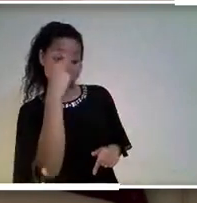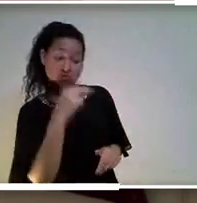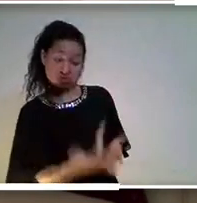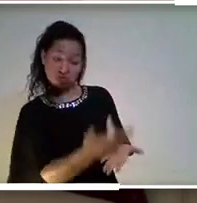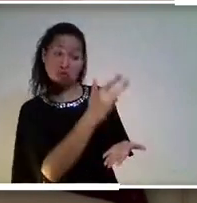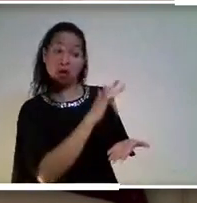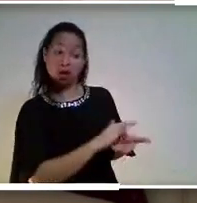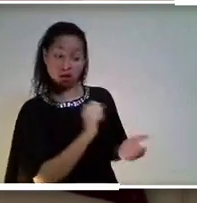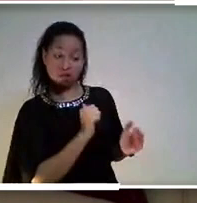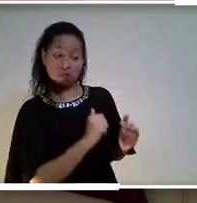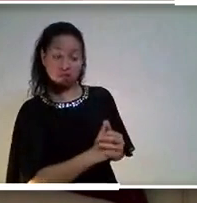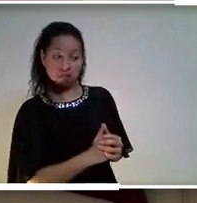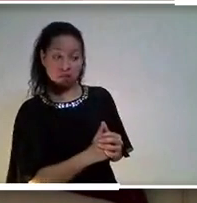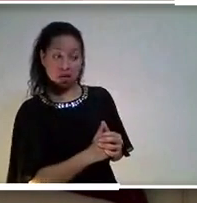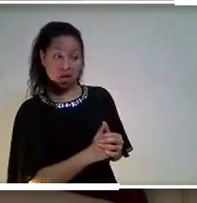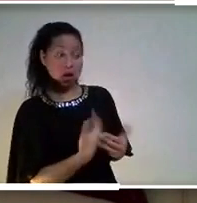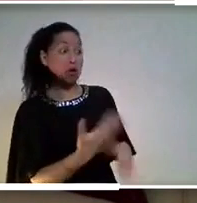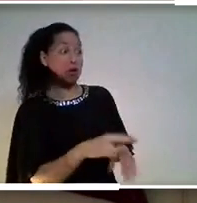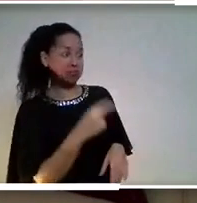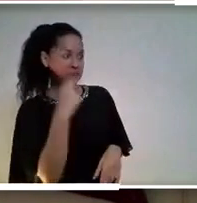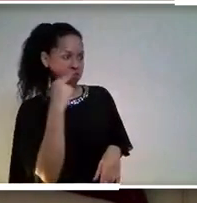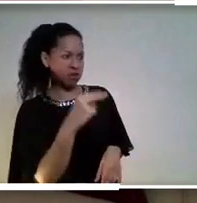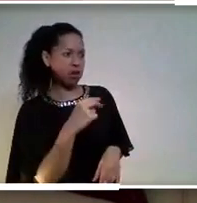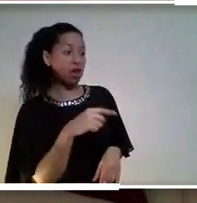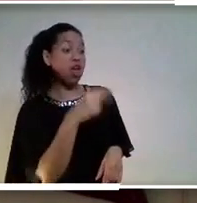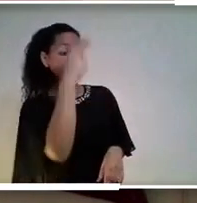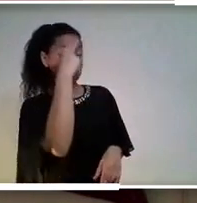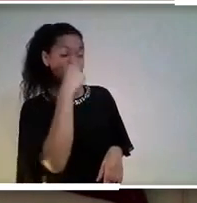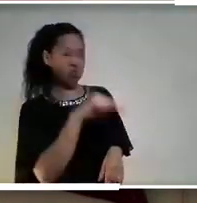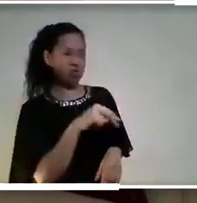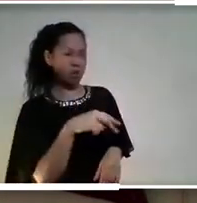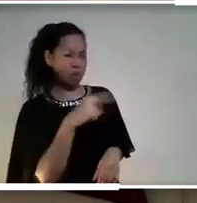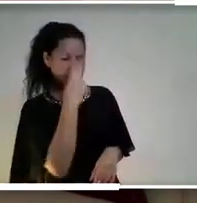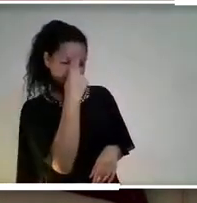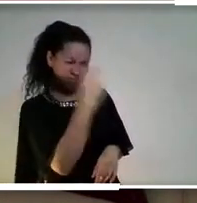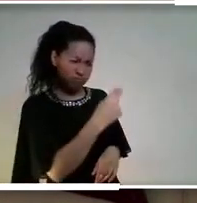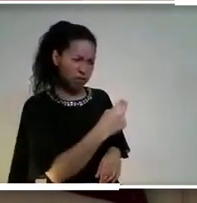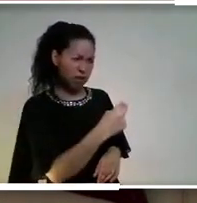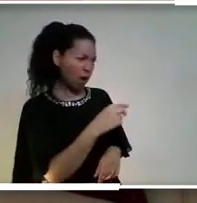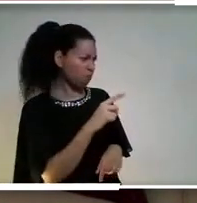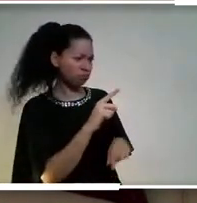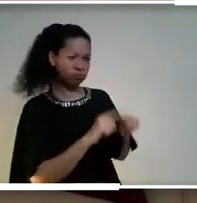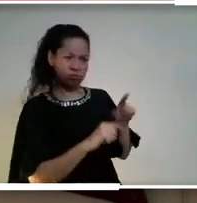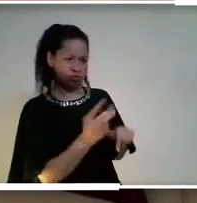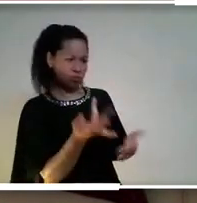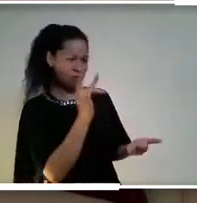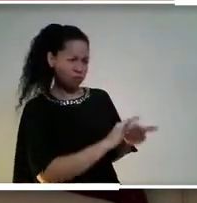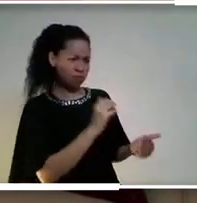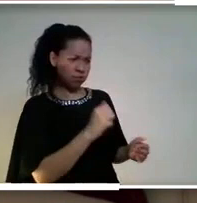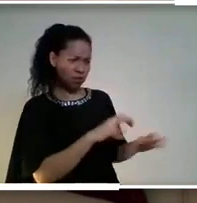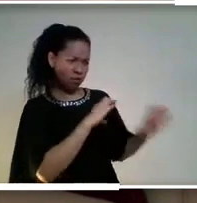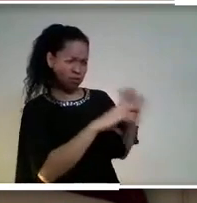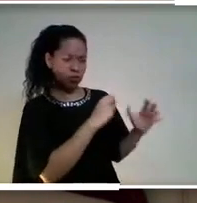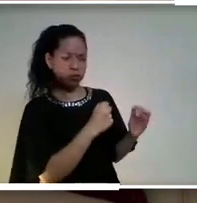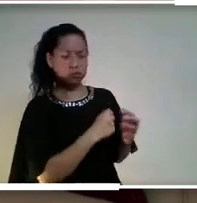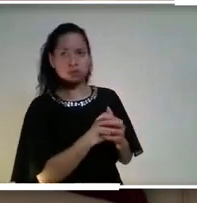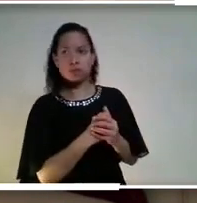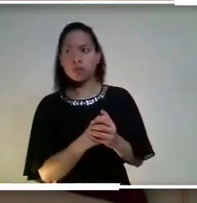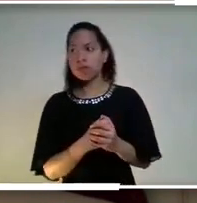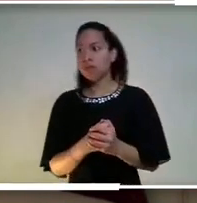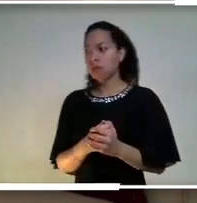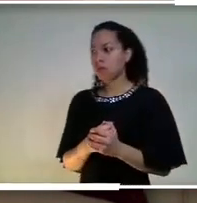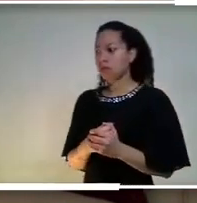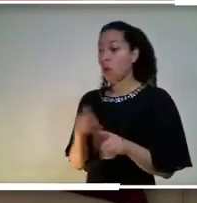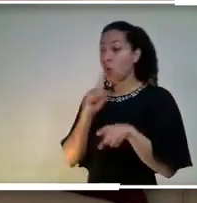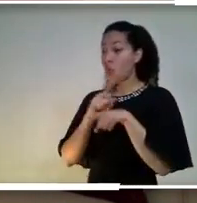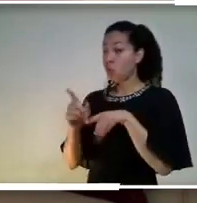la ciudad el rey nos dio un paso en la dirección equivocada asistió esta reunión y se sentó en su silla a la